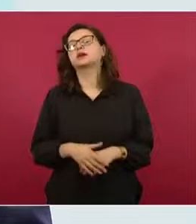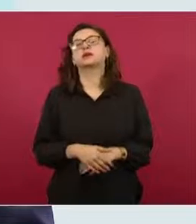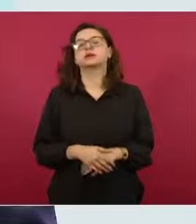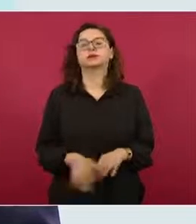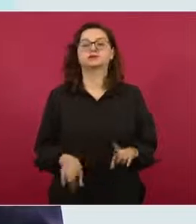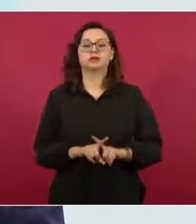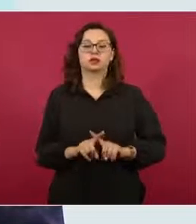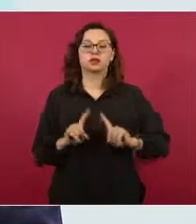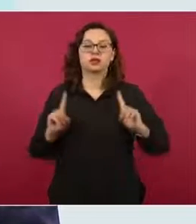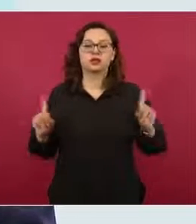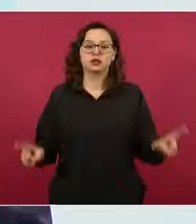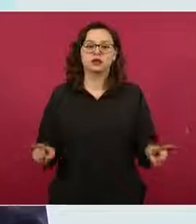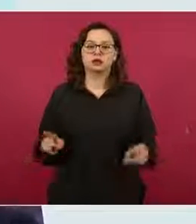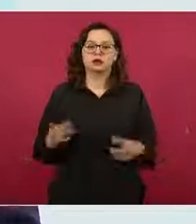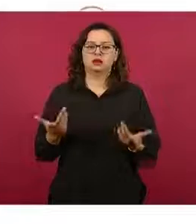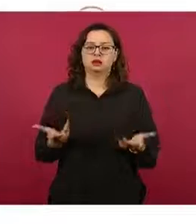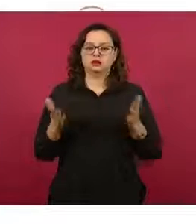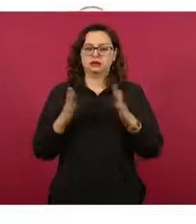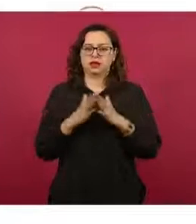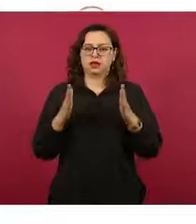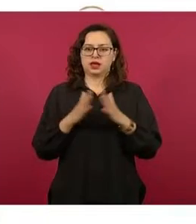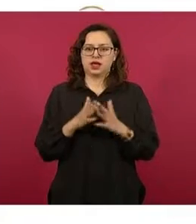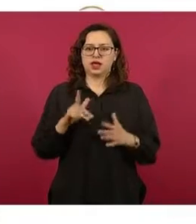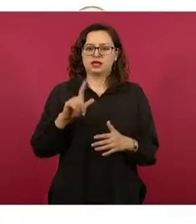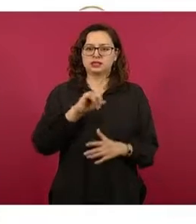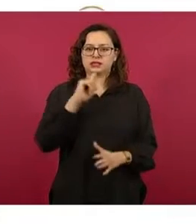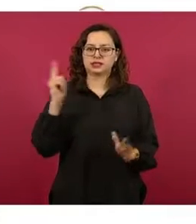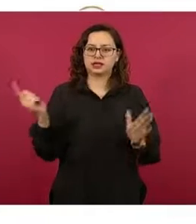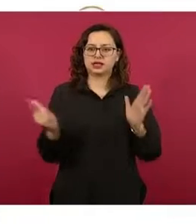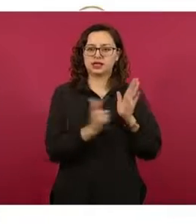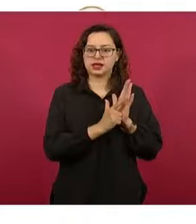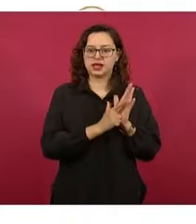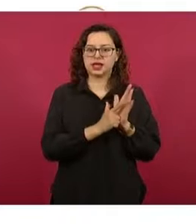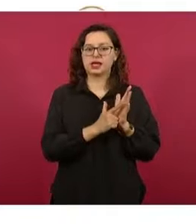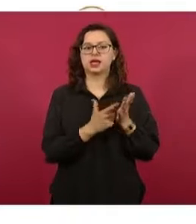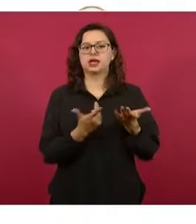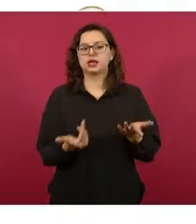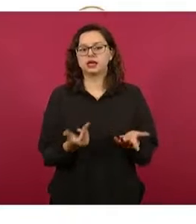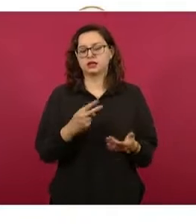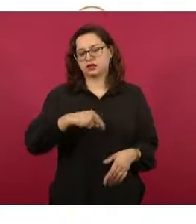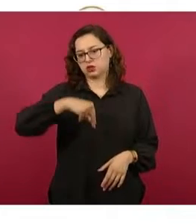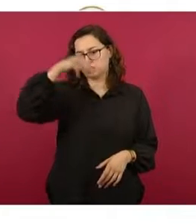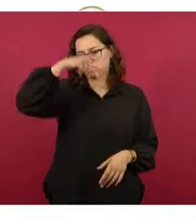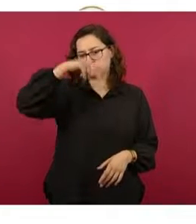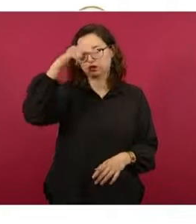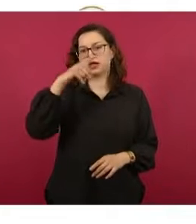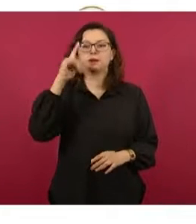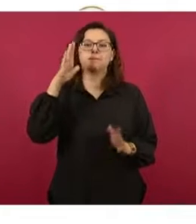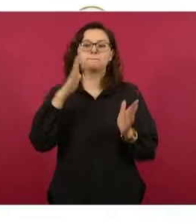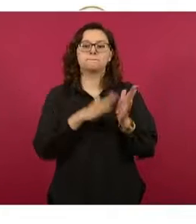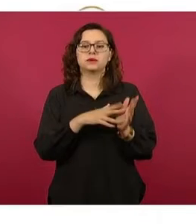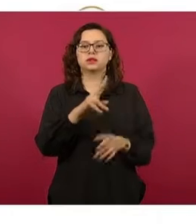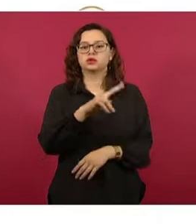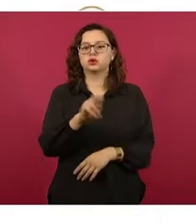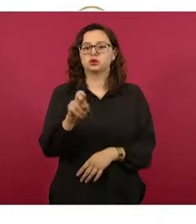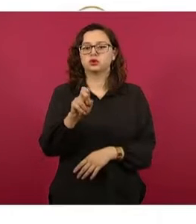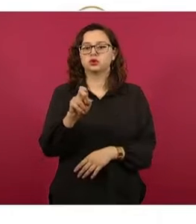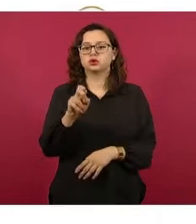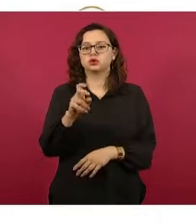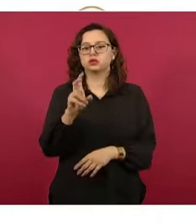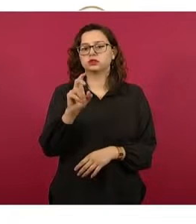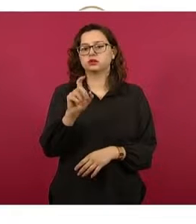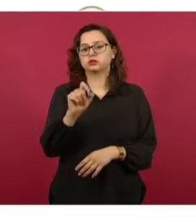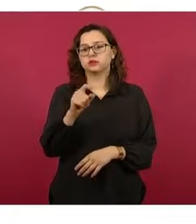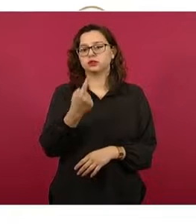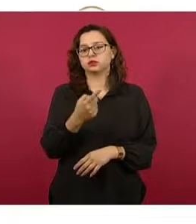la zona norte, tiene este paquete en 1,221 pesos con 35 centavos, mientras que